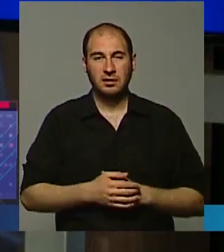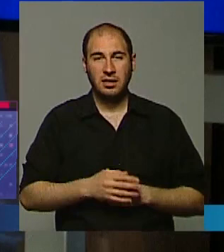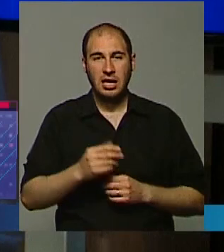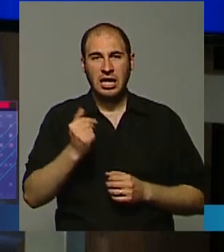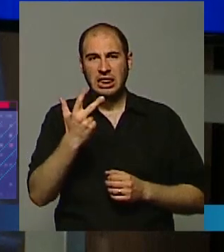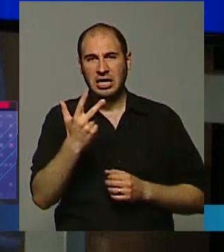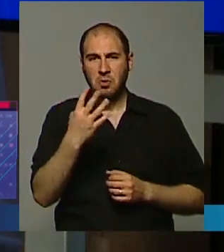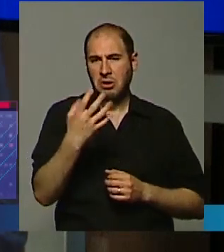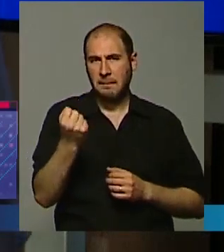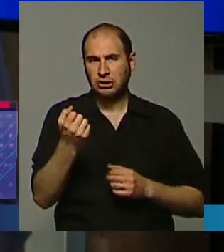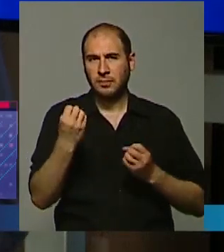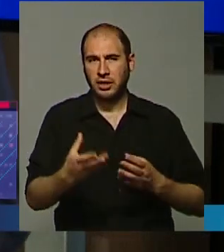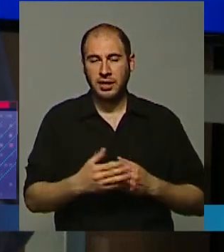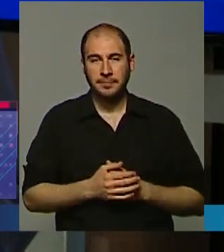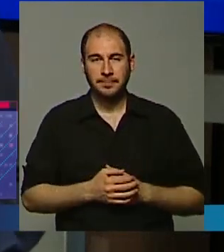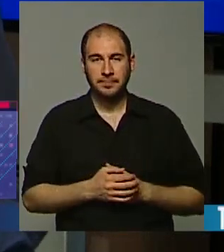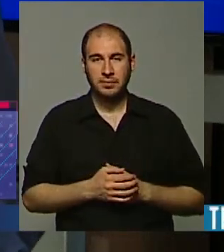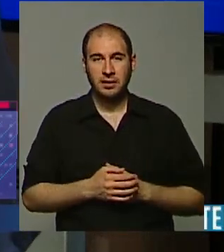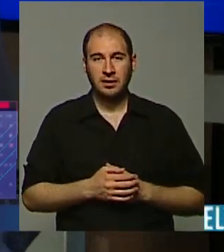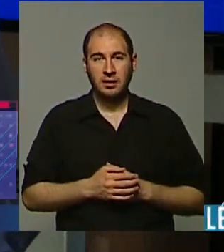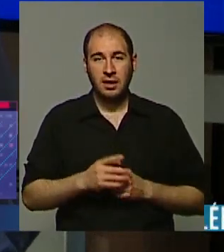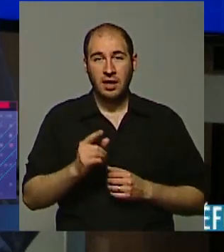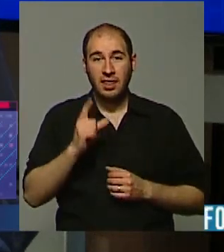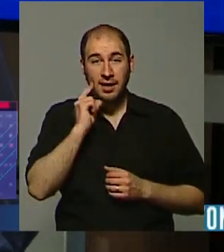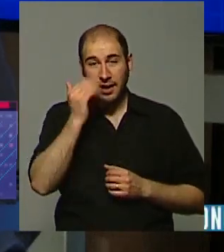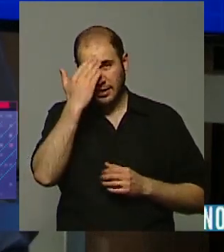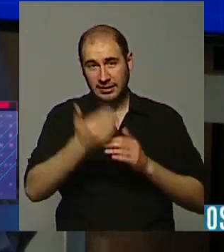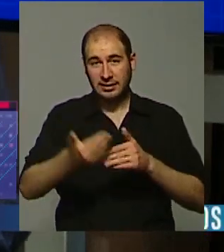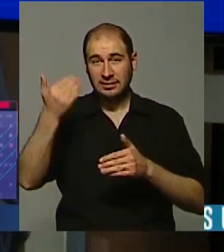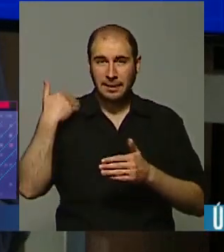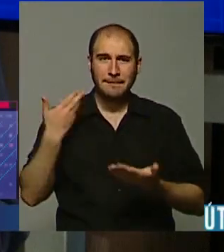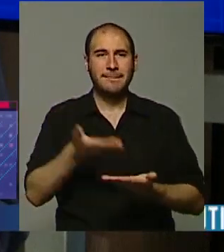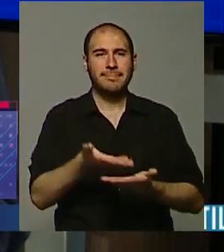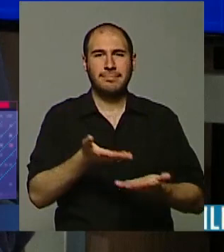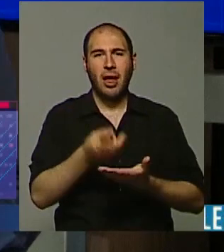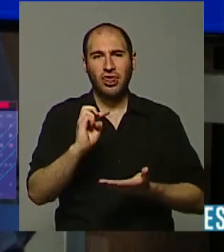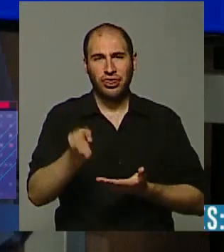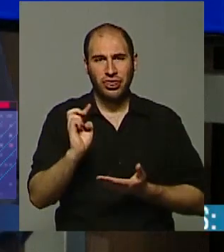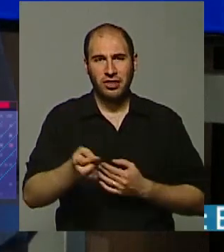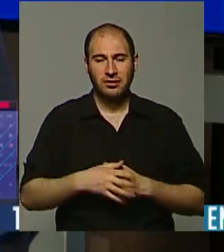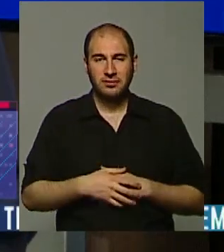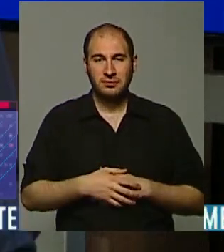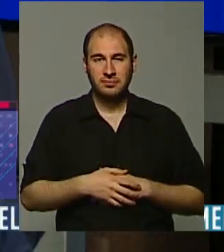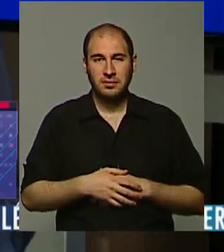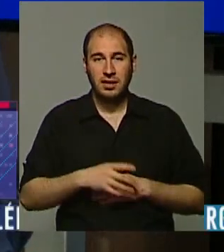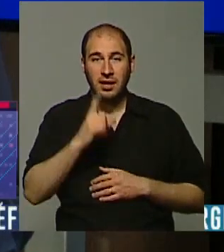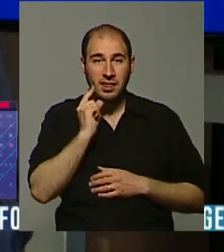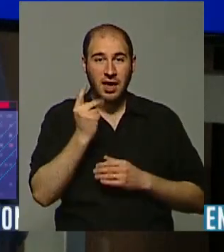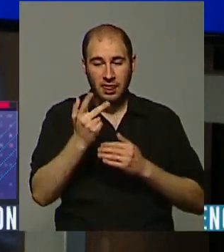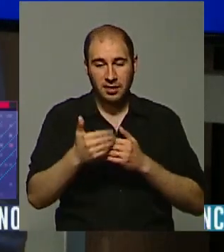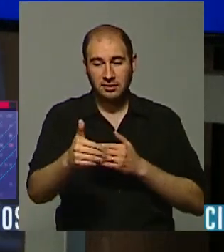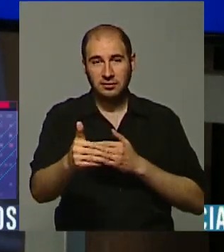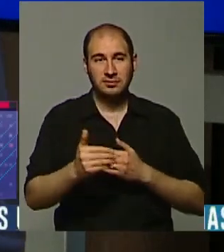3 o 4 pesos. Pero es que durante los últimos 15 días hubo tanta demanda de dólares que en estas 48